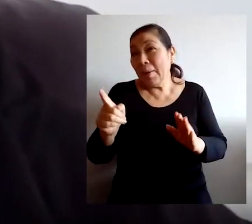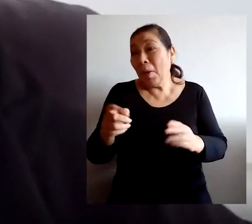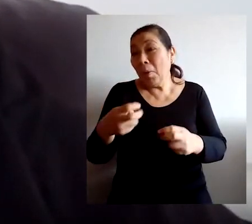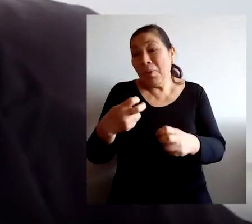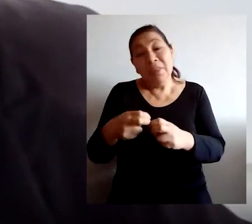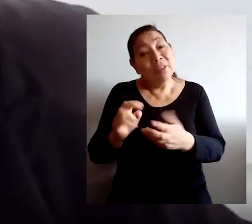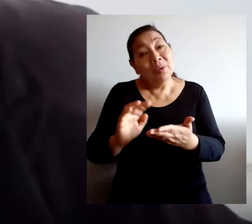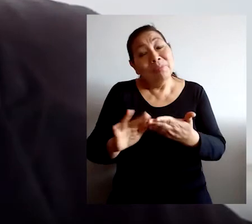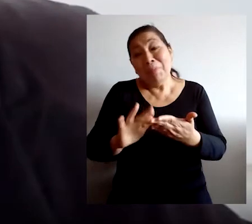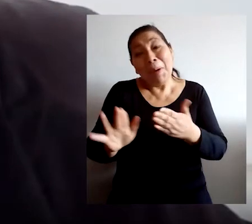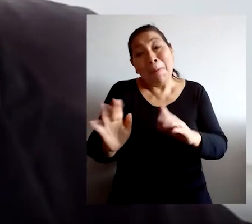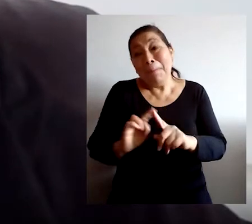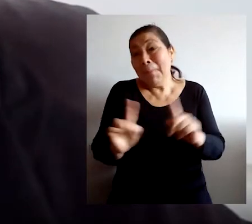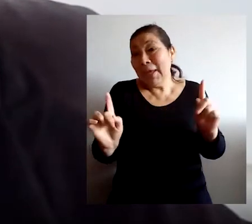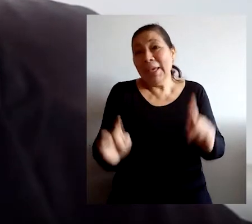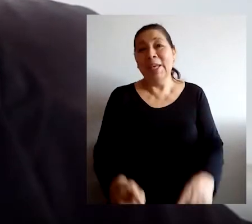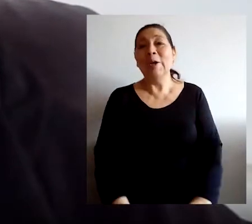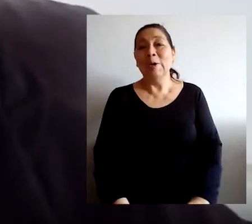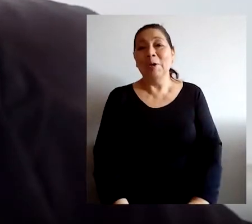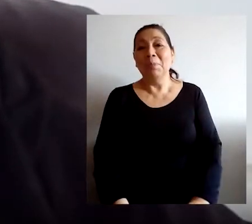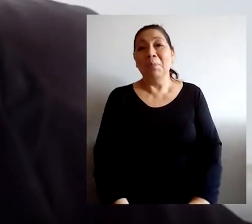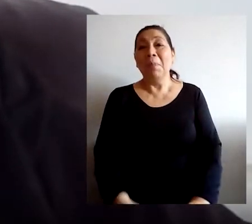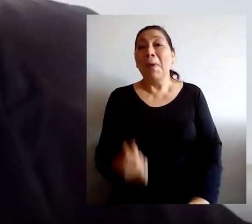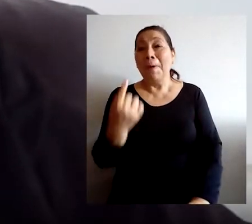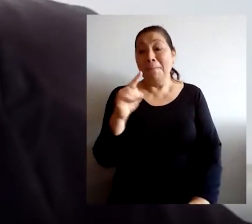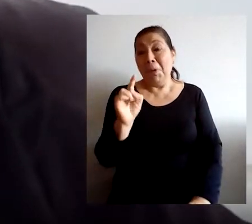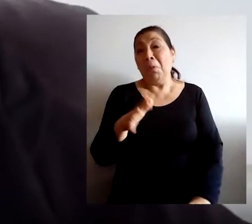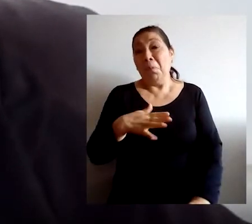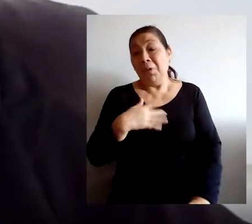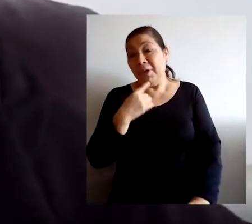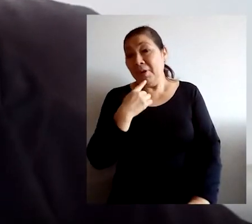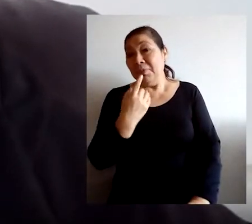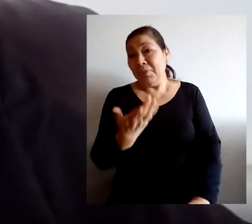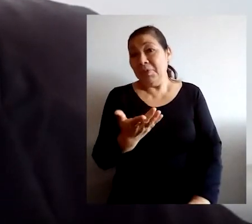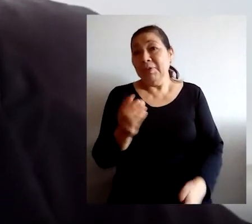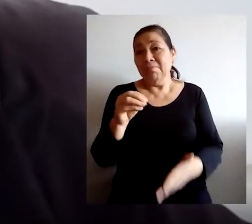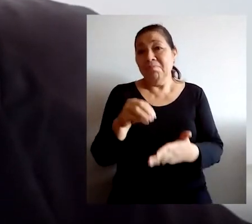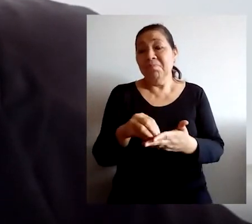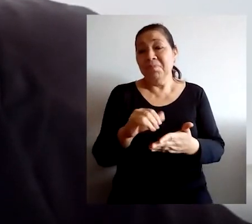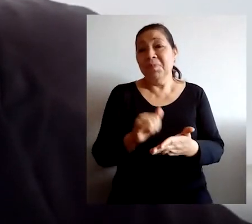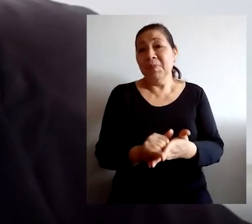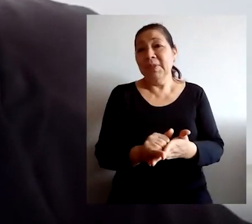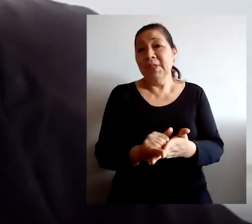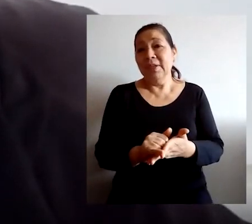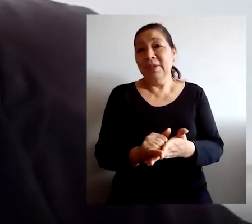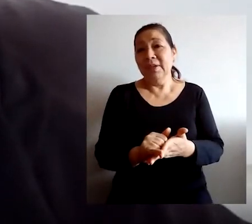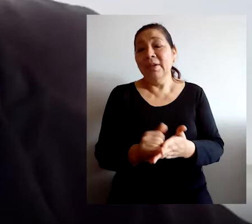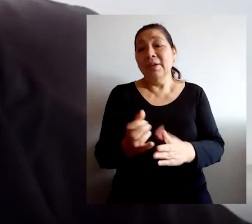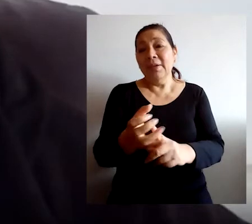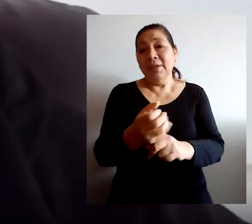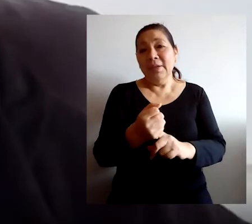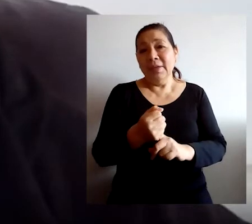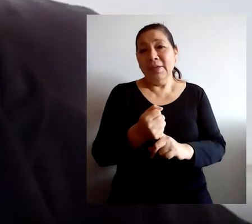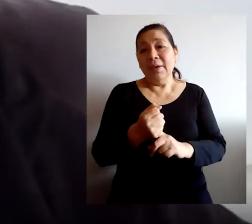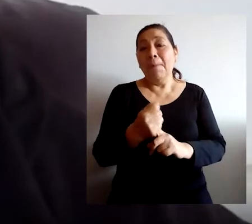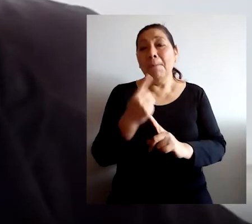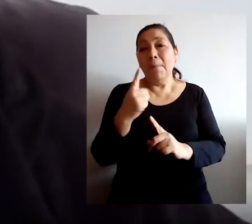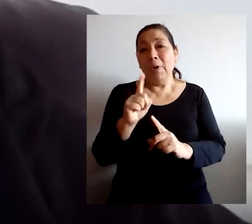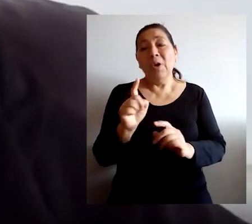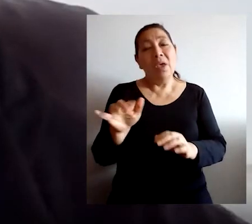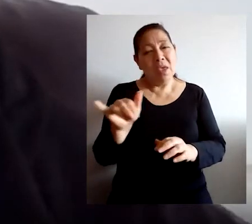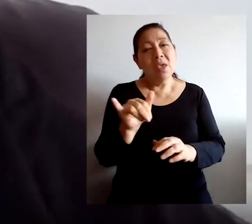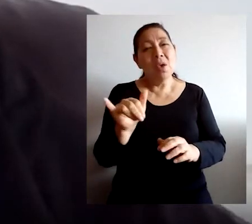me disculpar. Pero para poder sustentar nuestra posición, hemos tomado en cuenta los